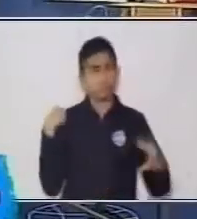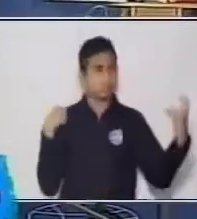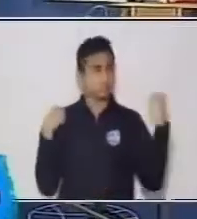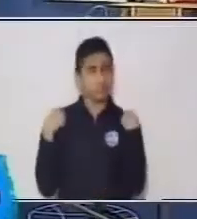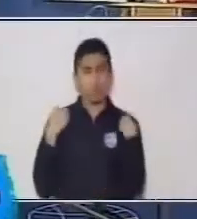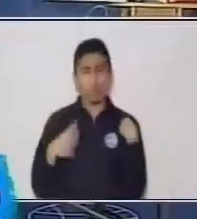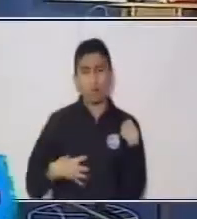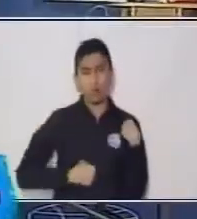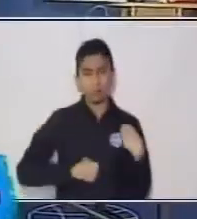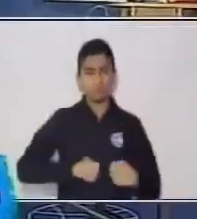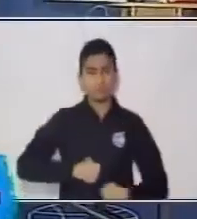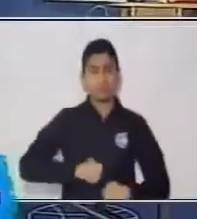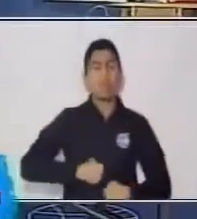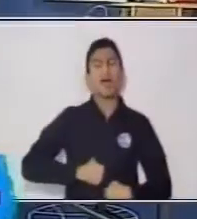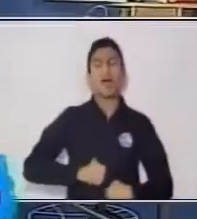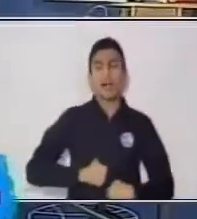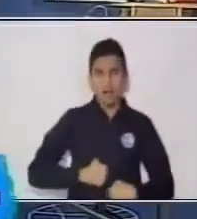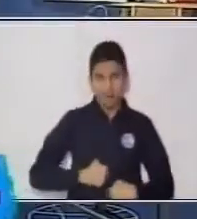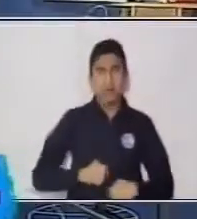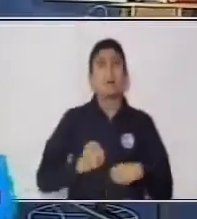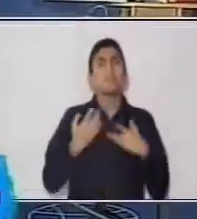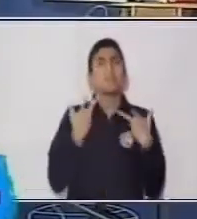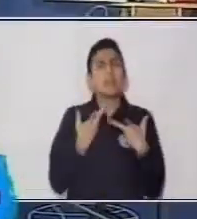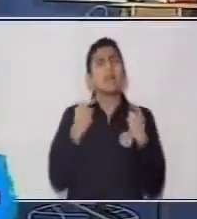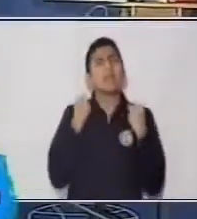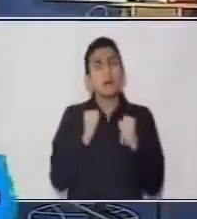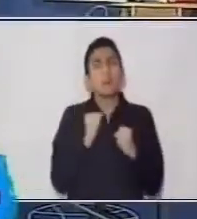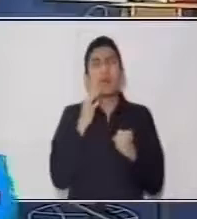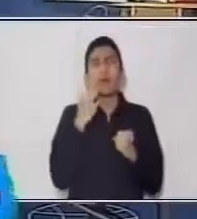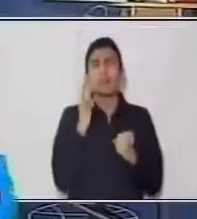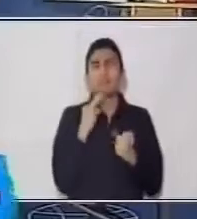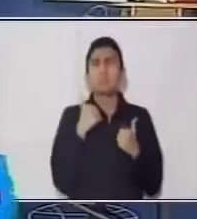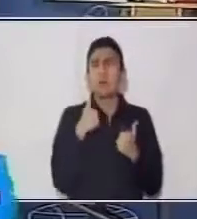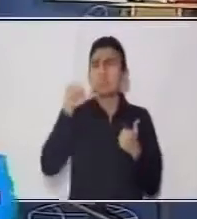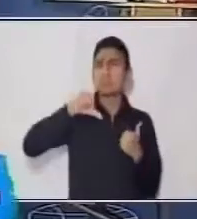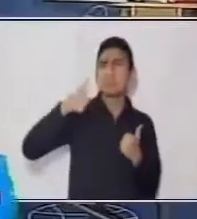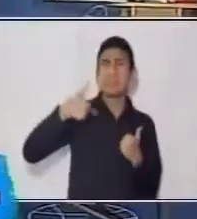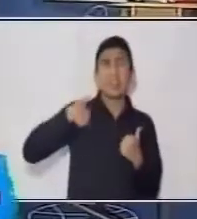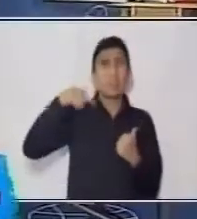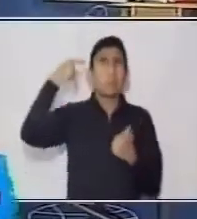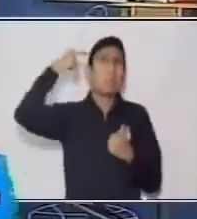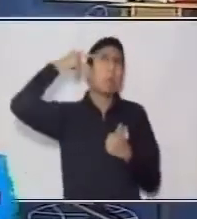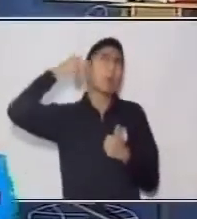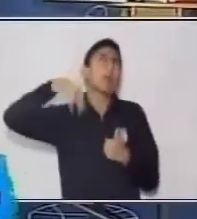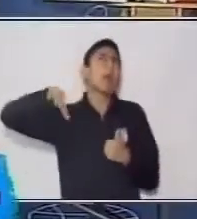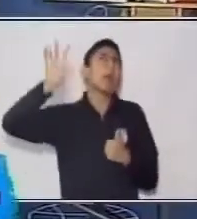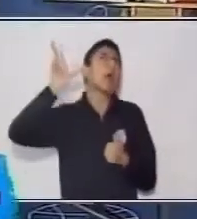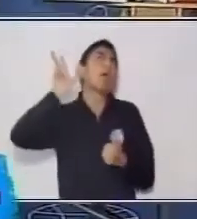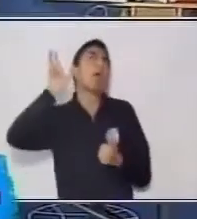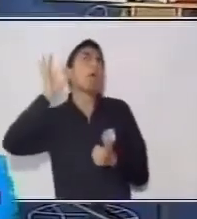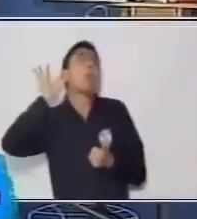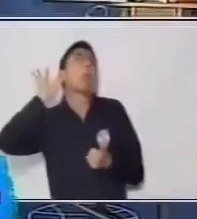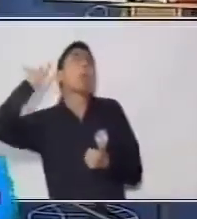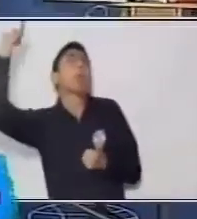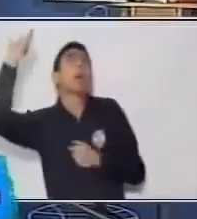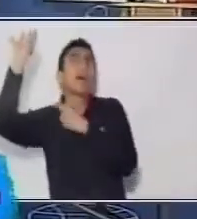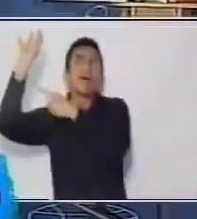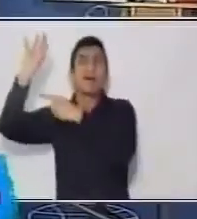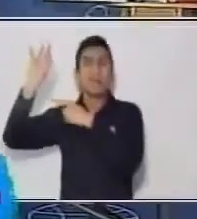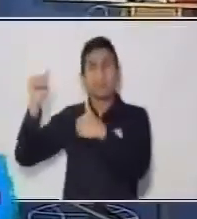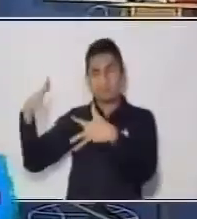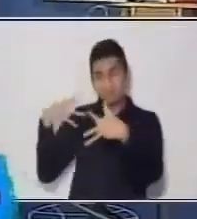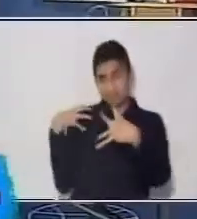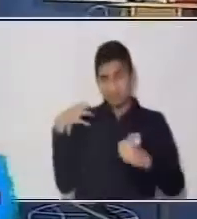comieron. Unas personas se comieron las ancas para probar cómo estaban y que aún a lo lejos ella oía que decían que esas